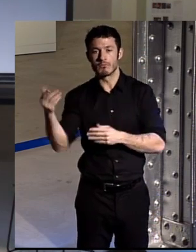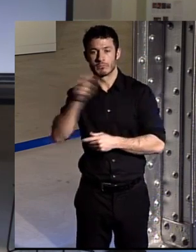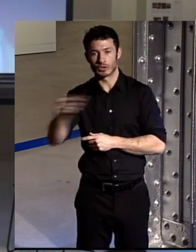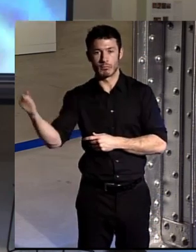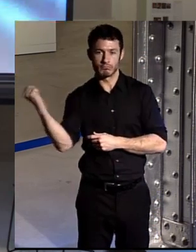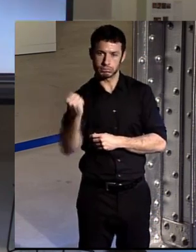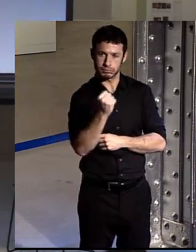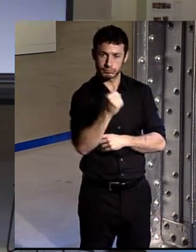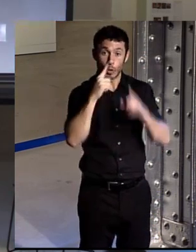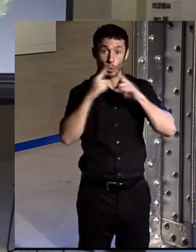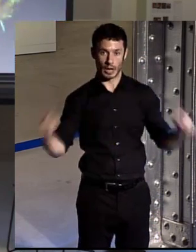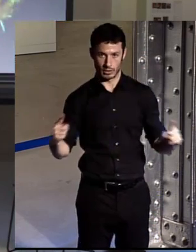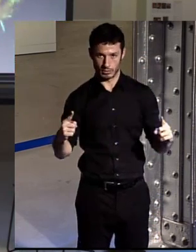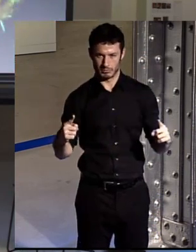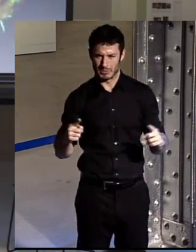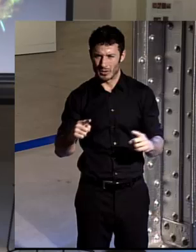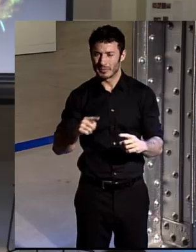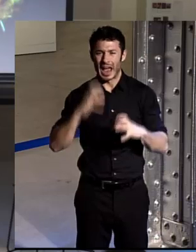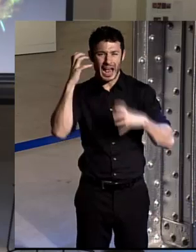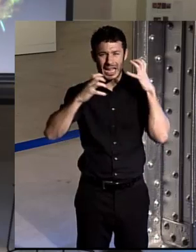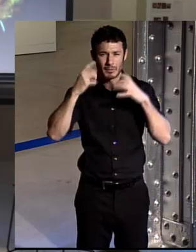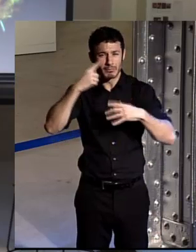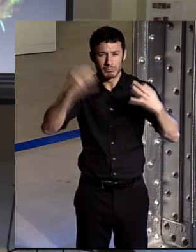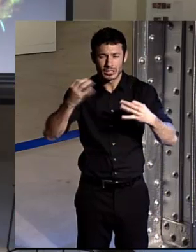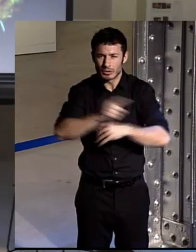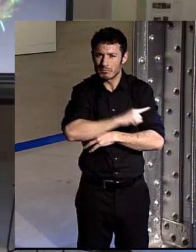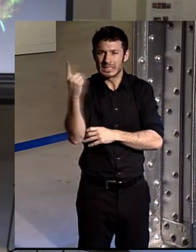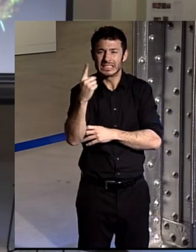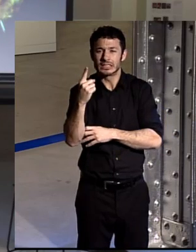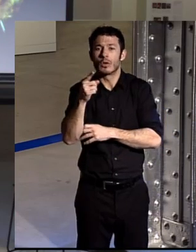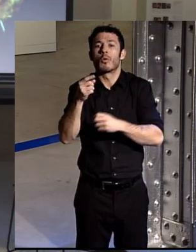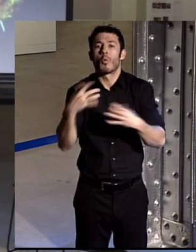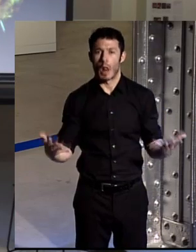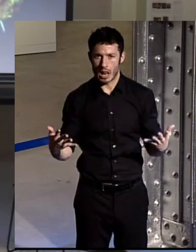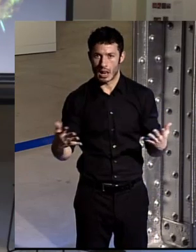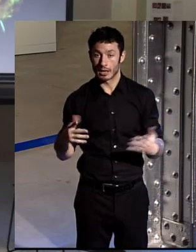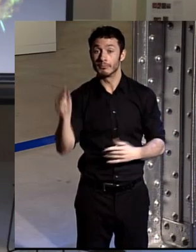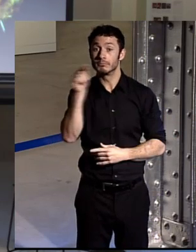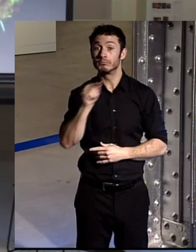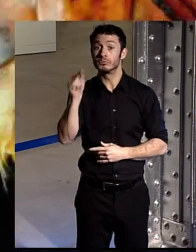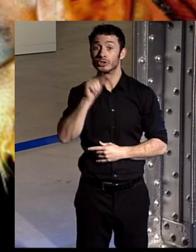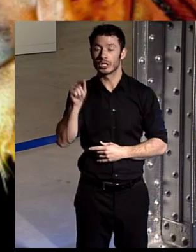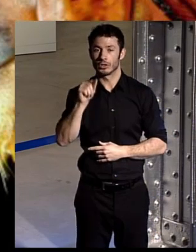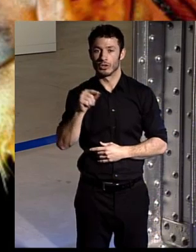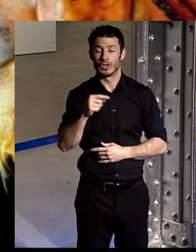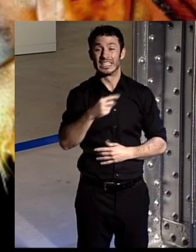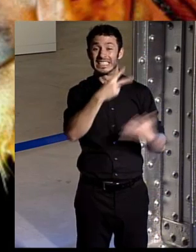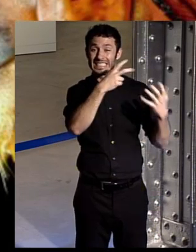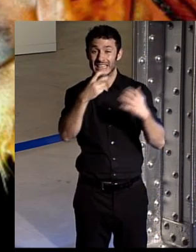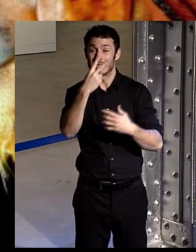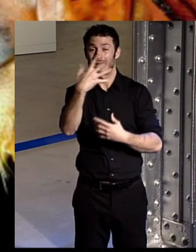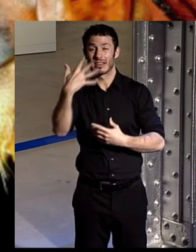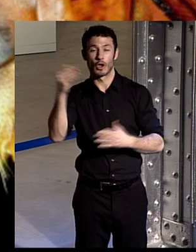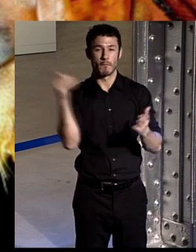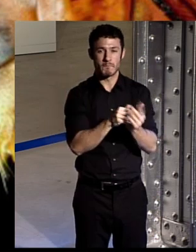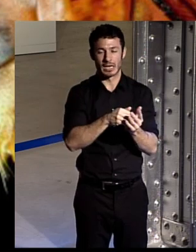el animal más peligroso del planeta? El mosquito. 725.000 muertes al año, mucho más que